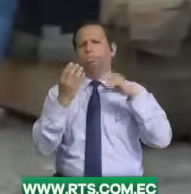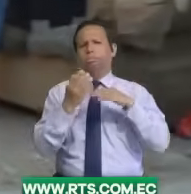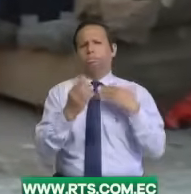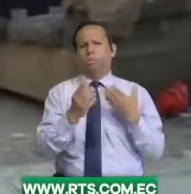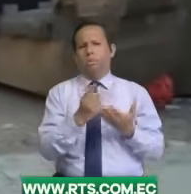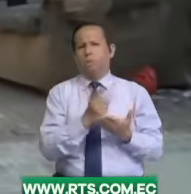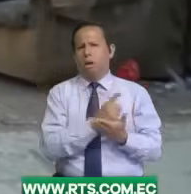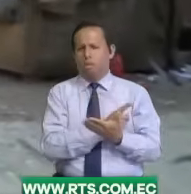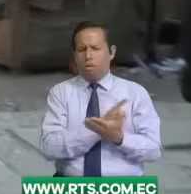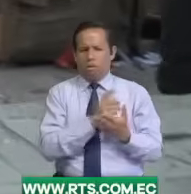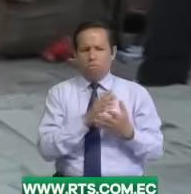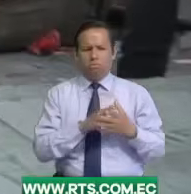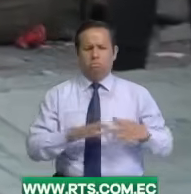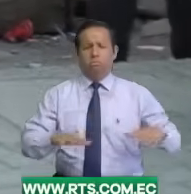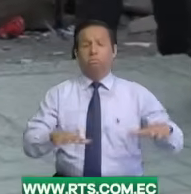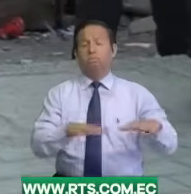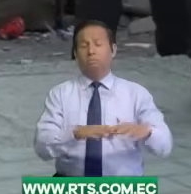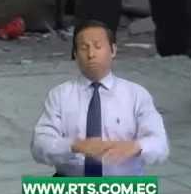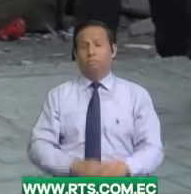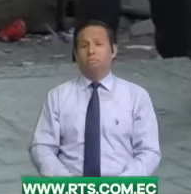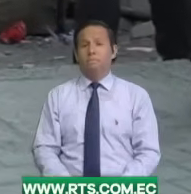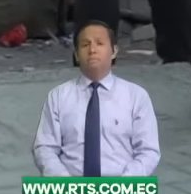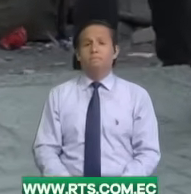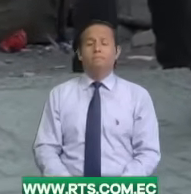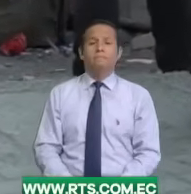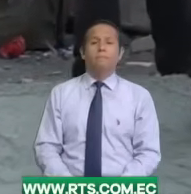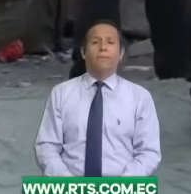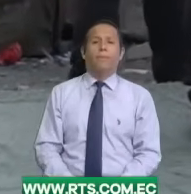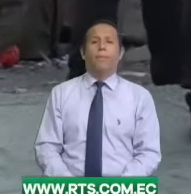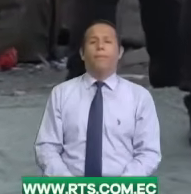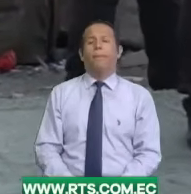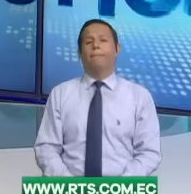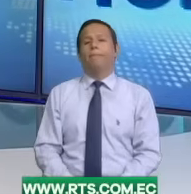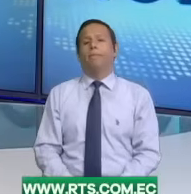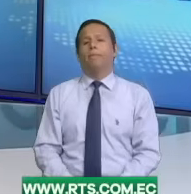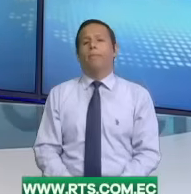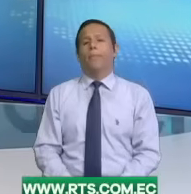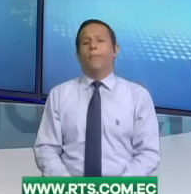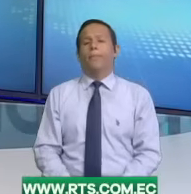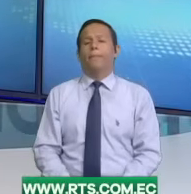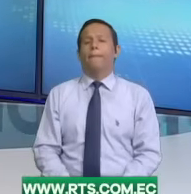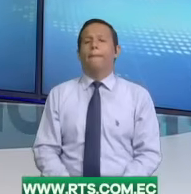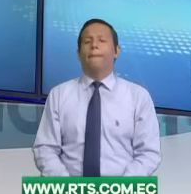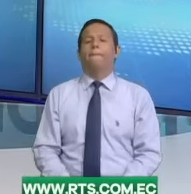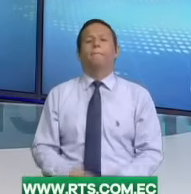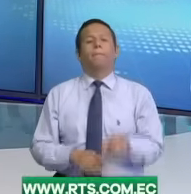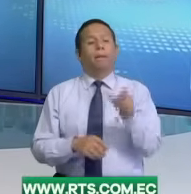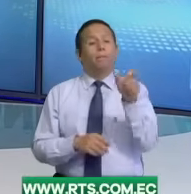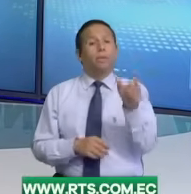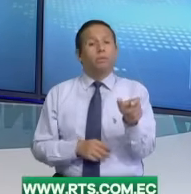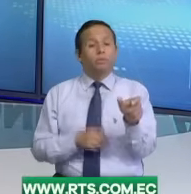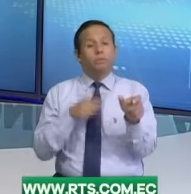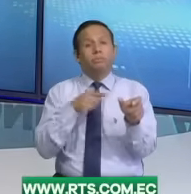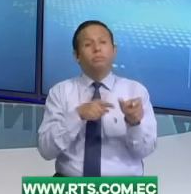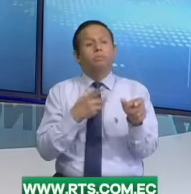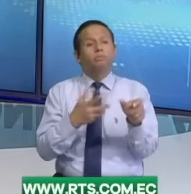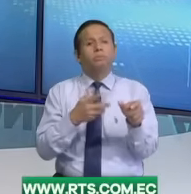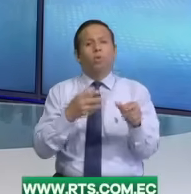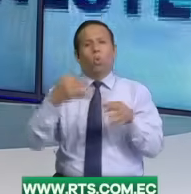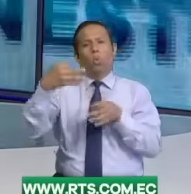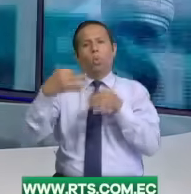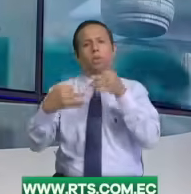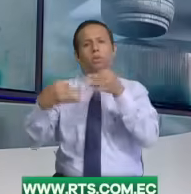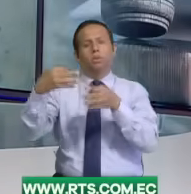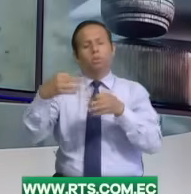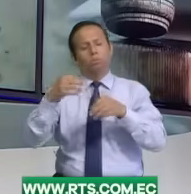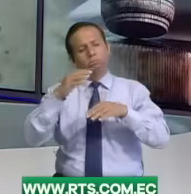última semana, informó Martín Soto. Un ciudadano fue declarado inocente luego